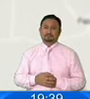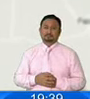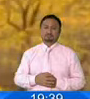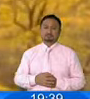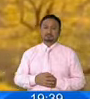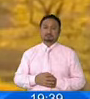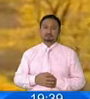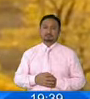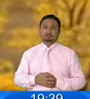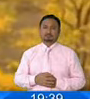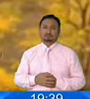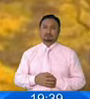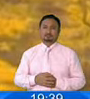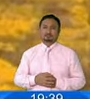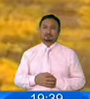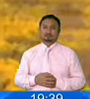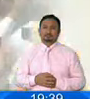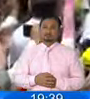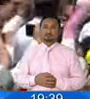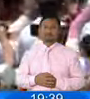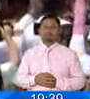Marcela Constante Brito.